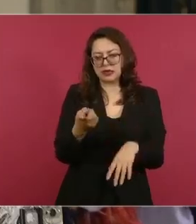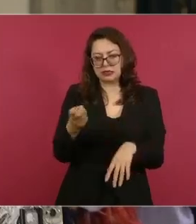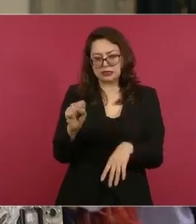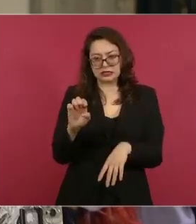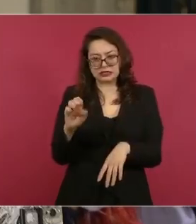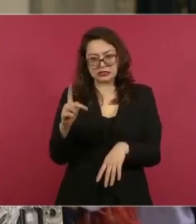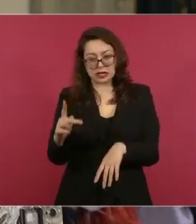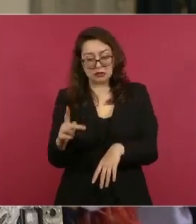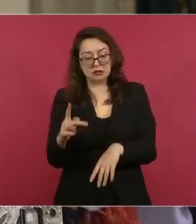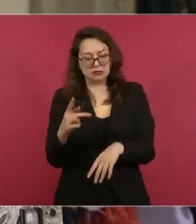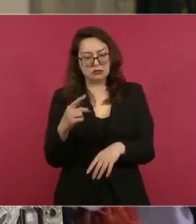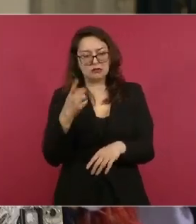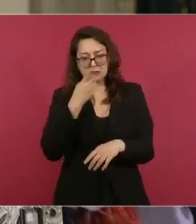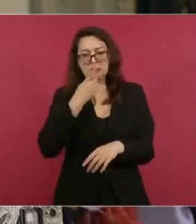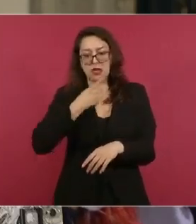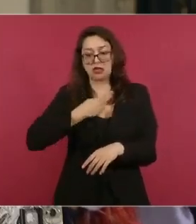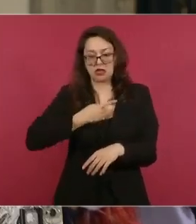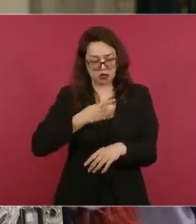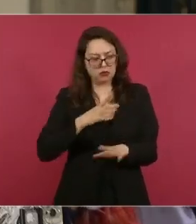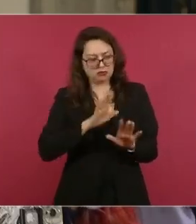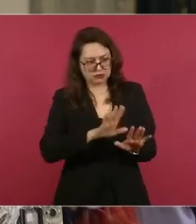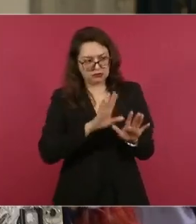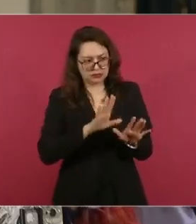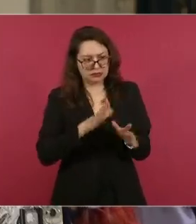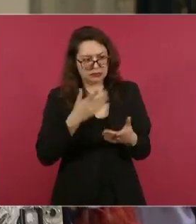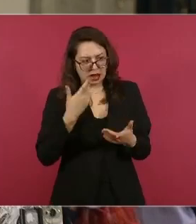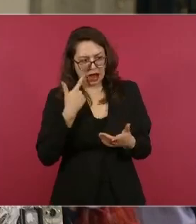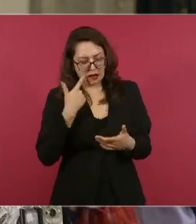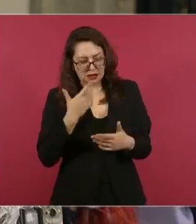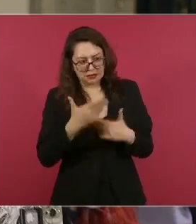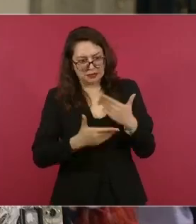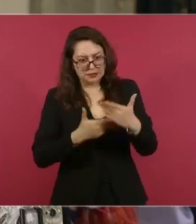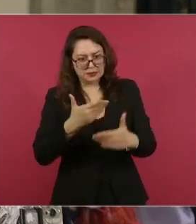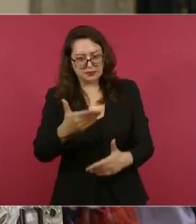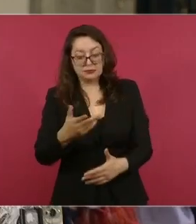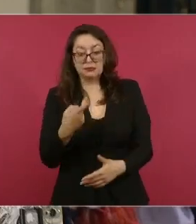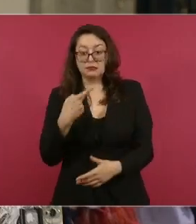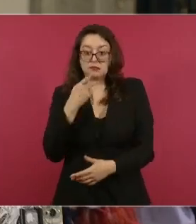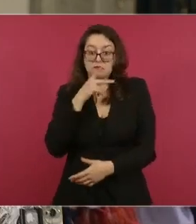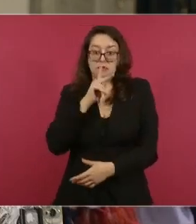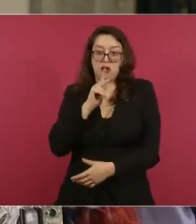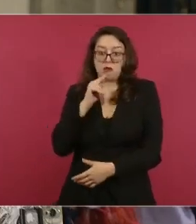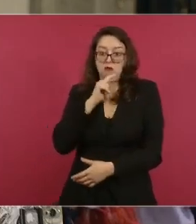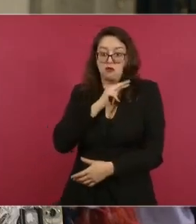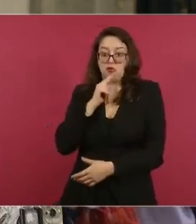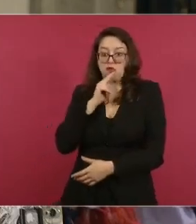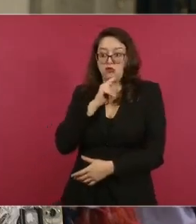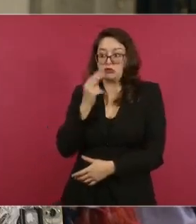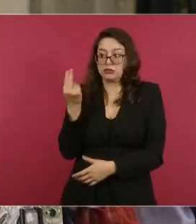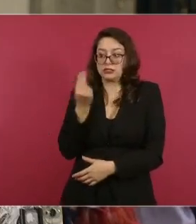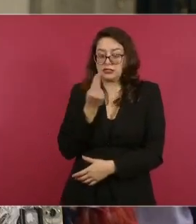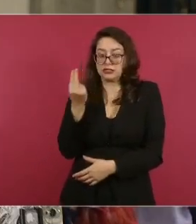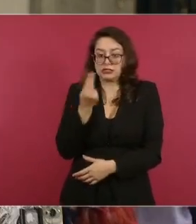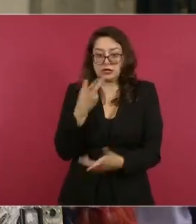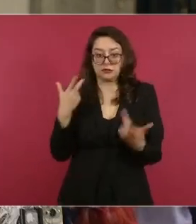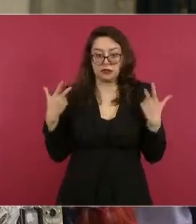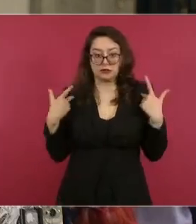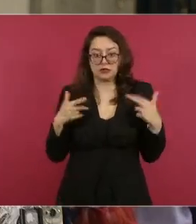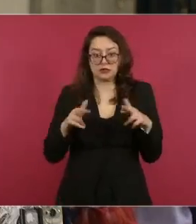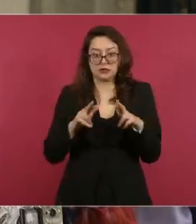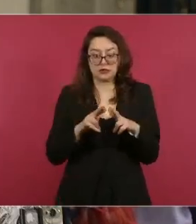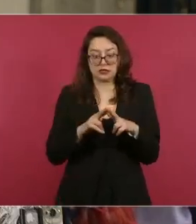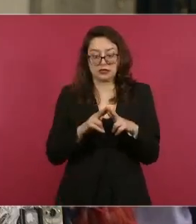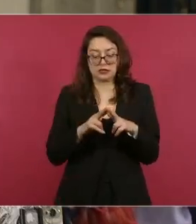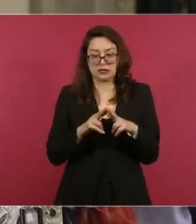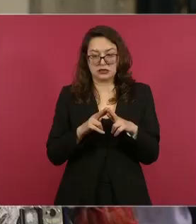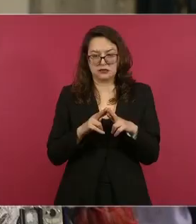que ojalá sea pronto porque está cerrada la escuela ante la falta de respuesta por parte del director nacional de estos centros de CED del Mar.